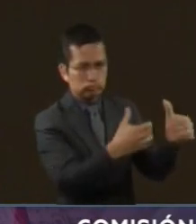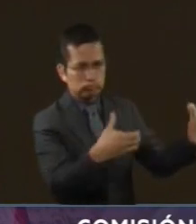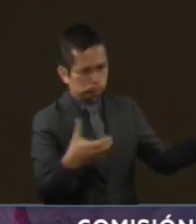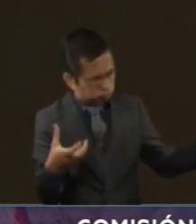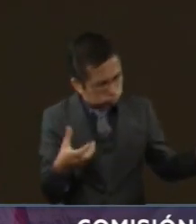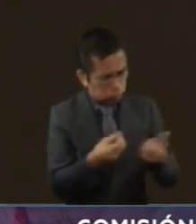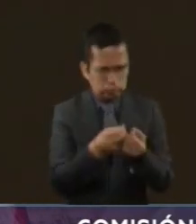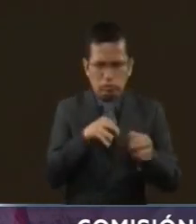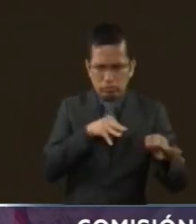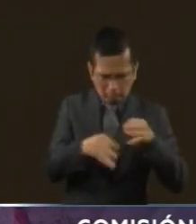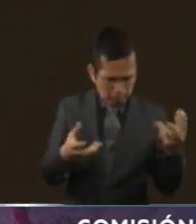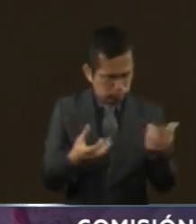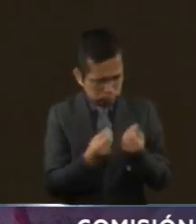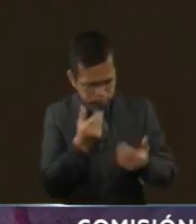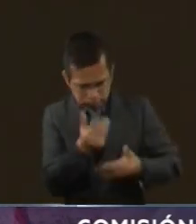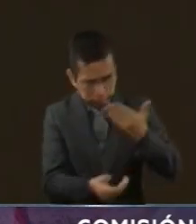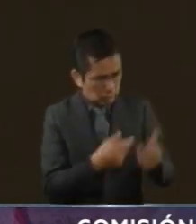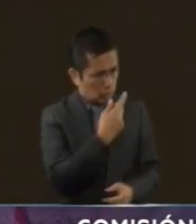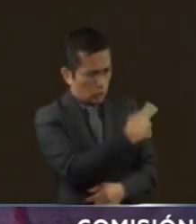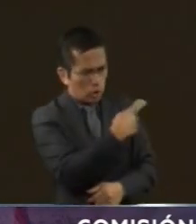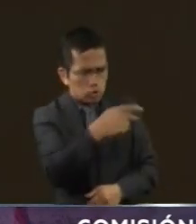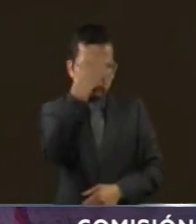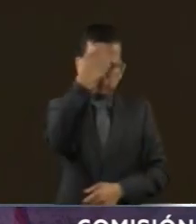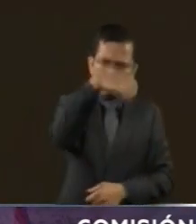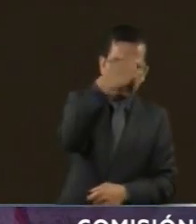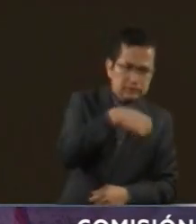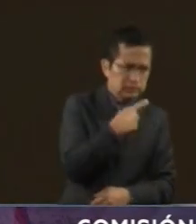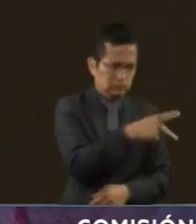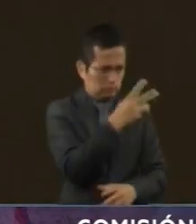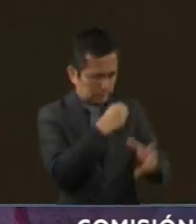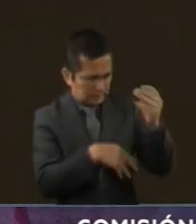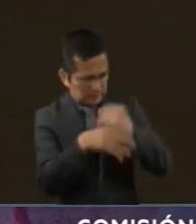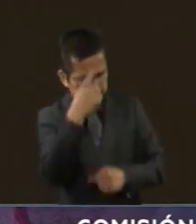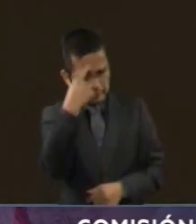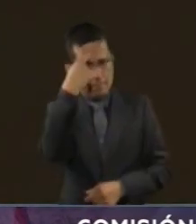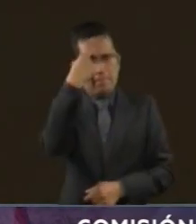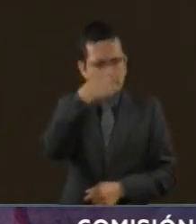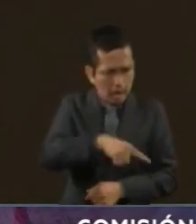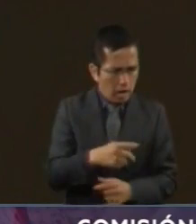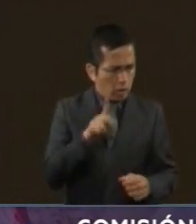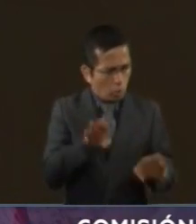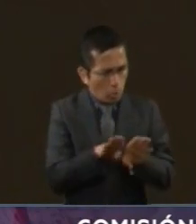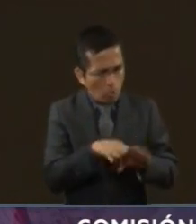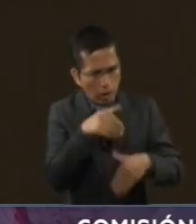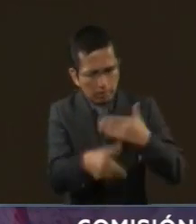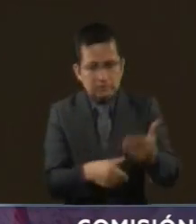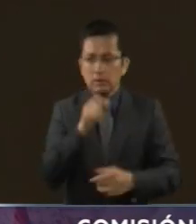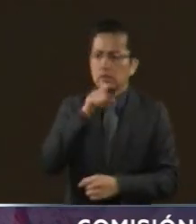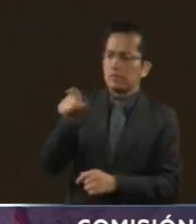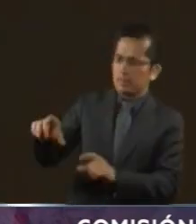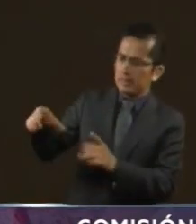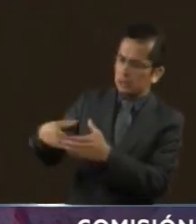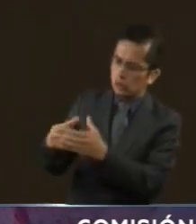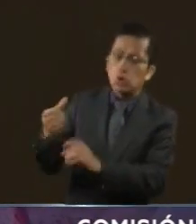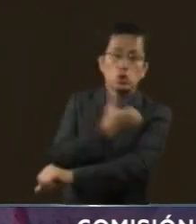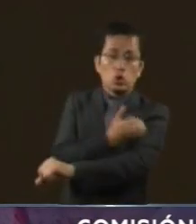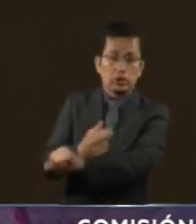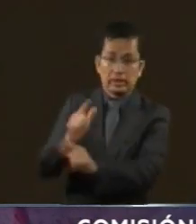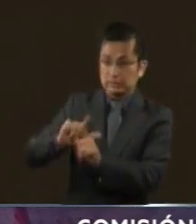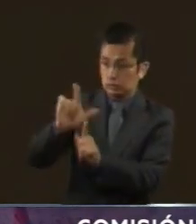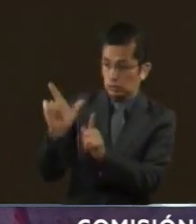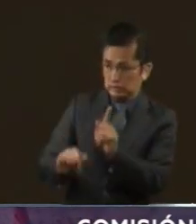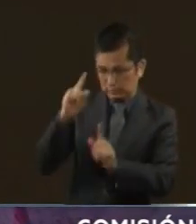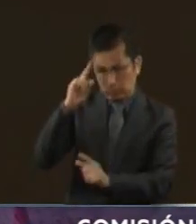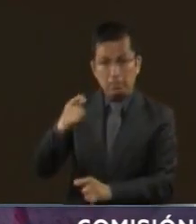los aprendizajes y experiencias exitosas en la Coordinación Nacional Antisecuestros, que ha